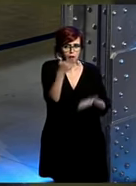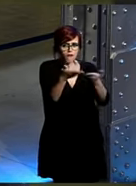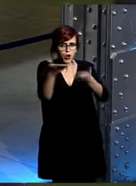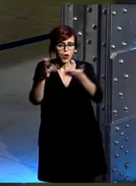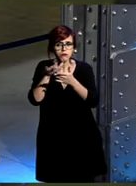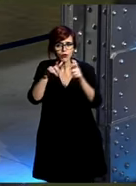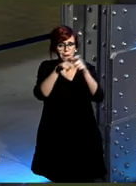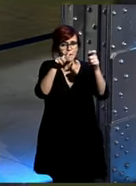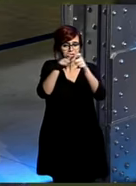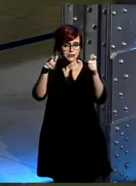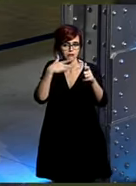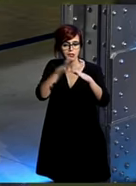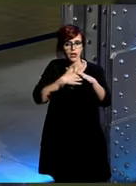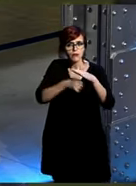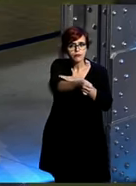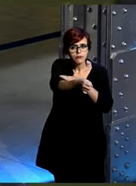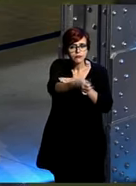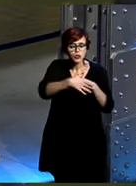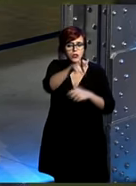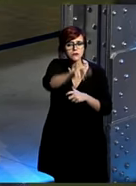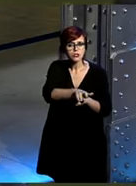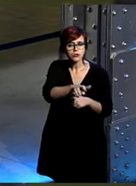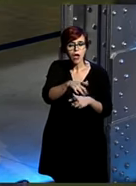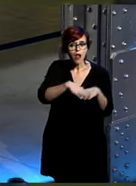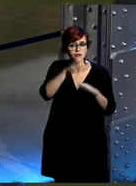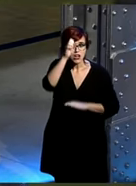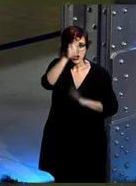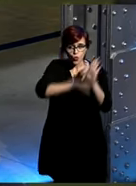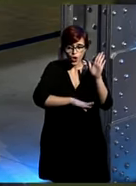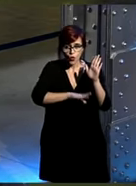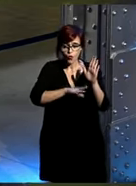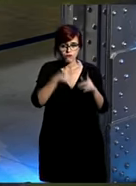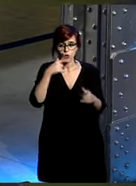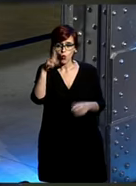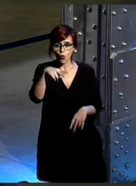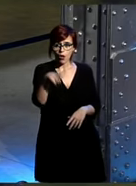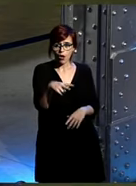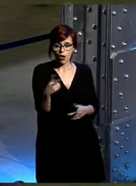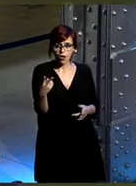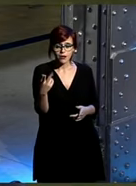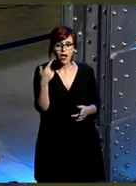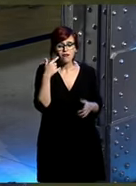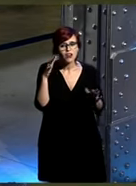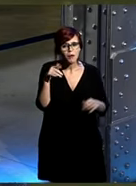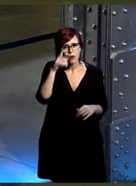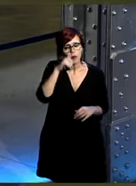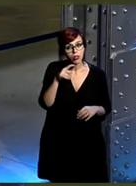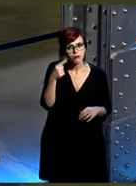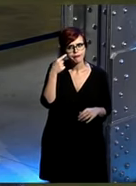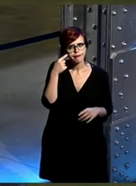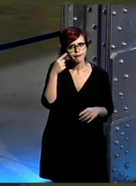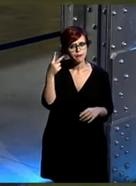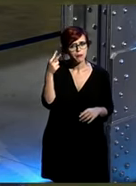diferentes empresas, proyectos. Y yo me di cuenta una vez que nunca miraba el currículum. O sea, que para mí el currículum era... Una vez incluso me empecé a